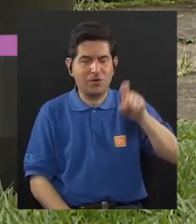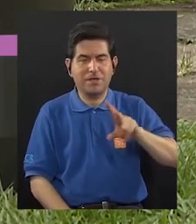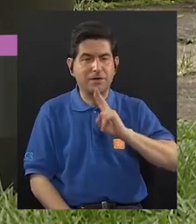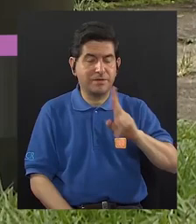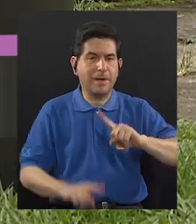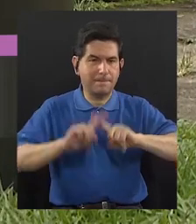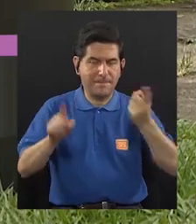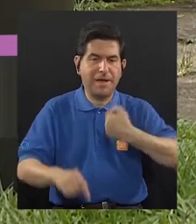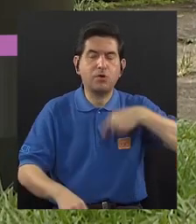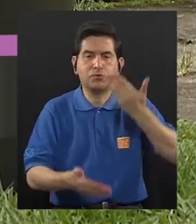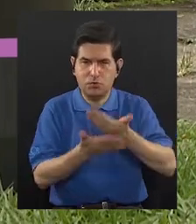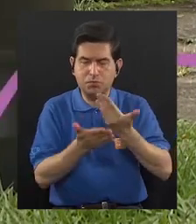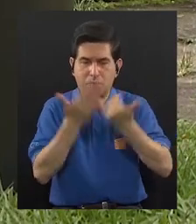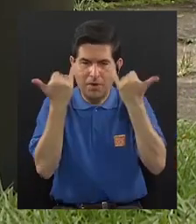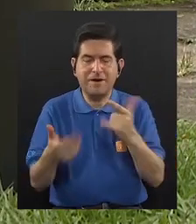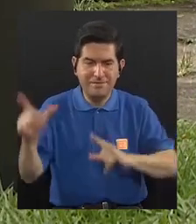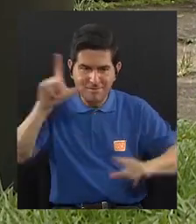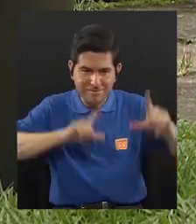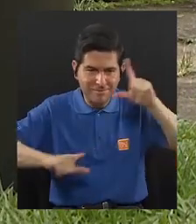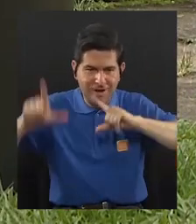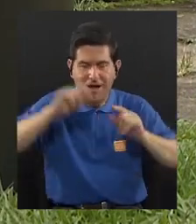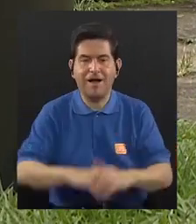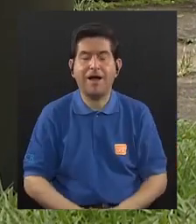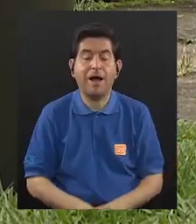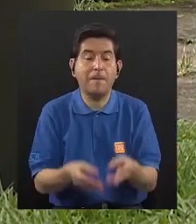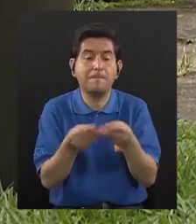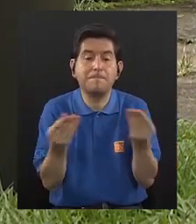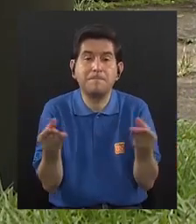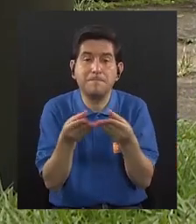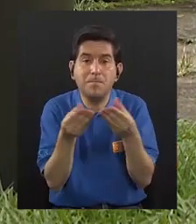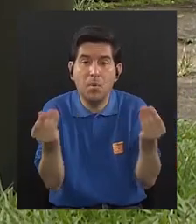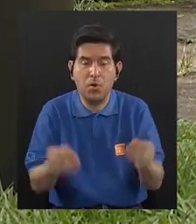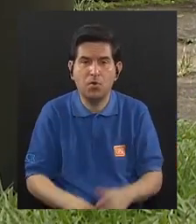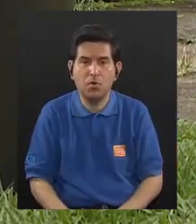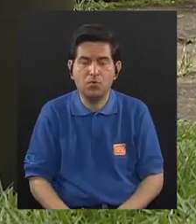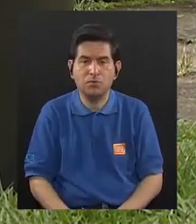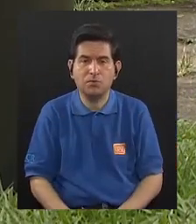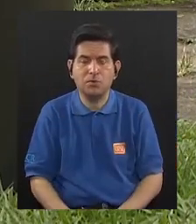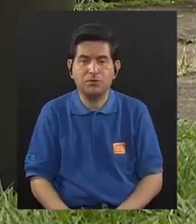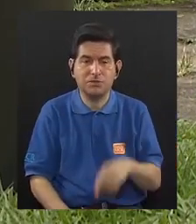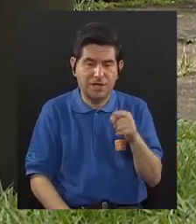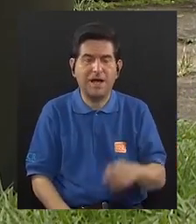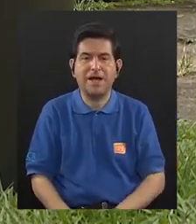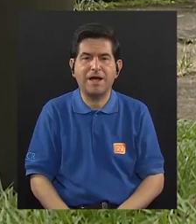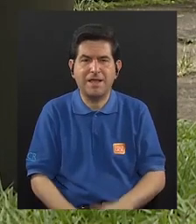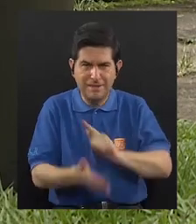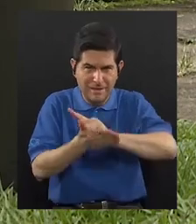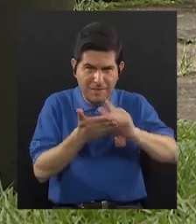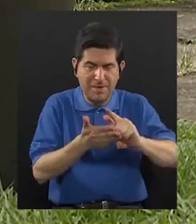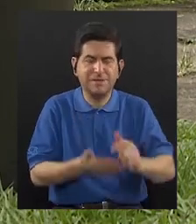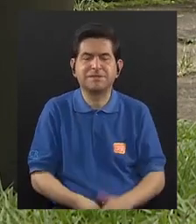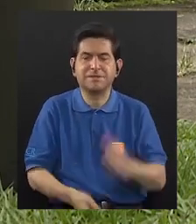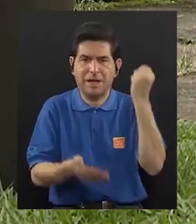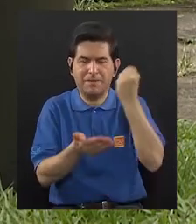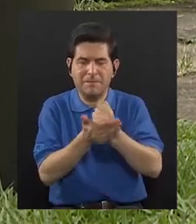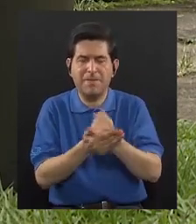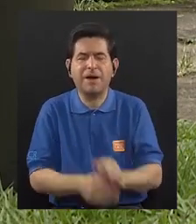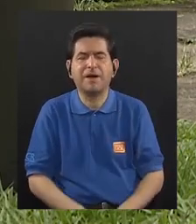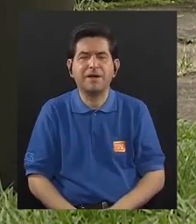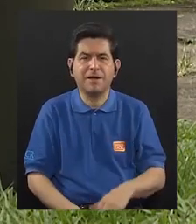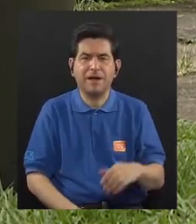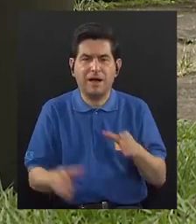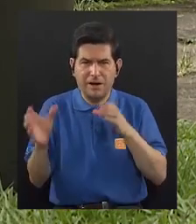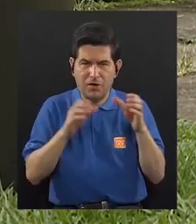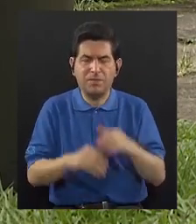es y nosotros lo hemos probado aquí en el laboratorio es que los productos tanto antisépticos marcas comerciales para